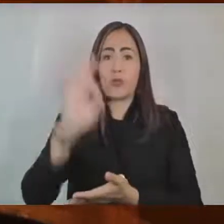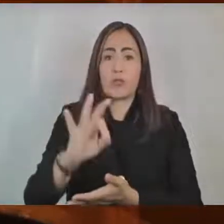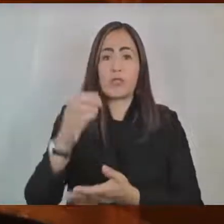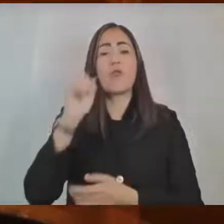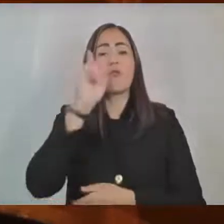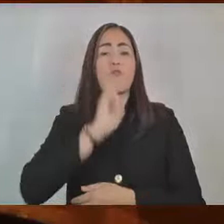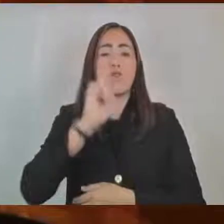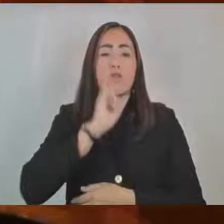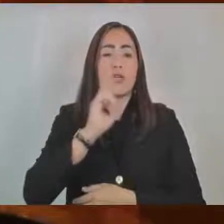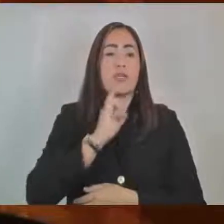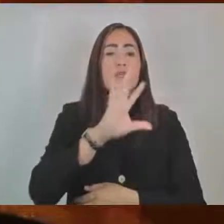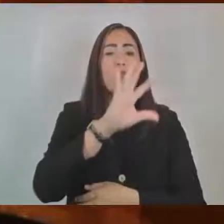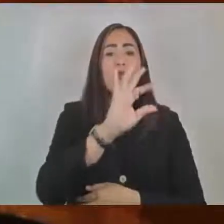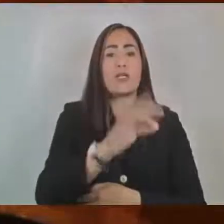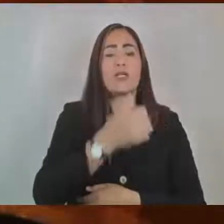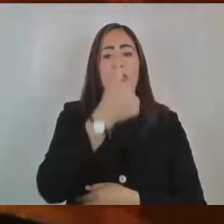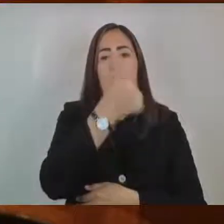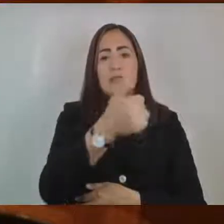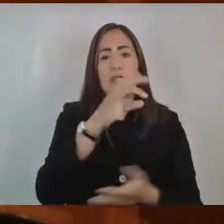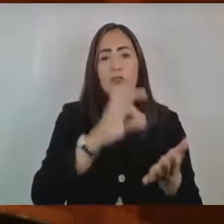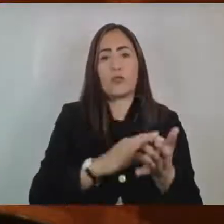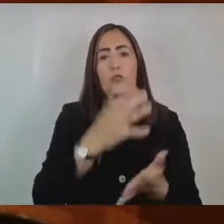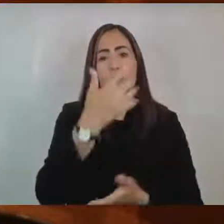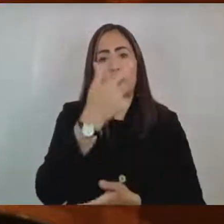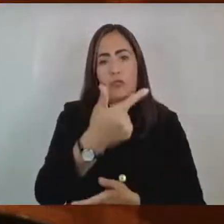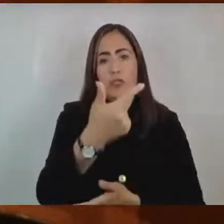53.3% son mujeres y el